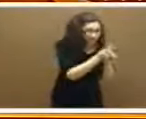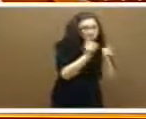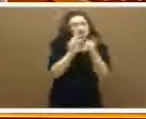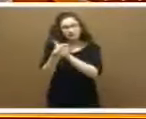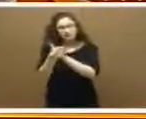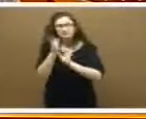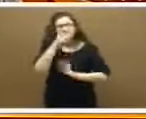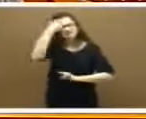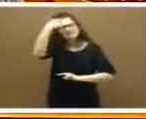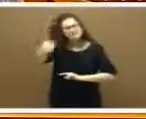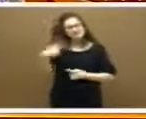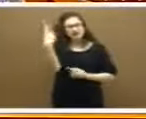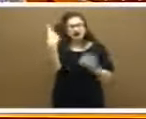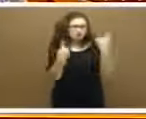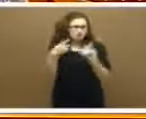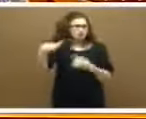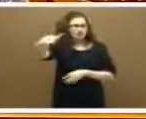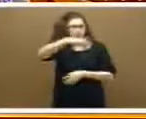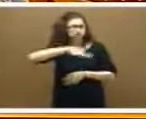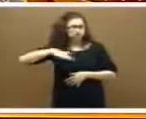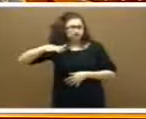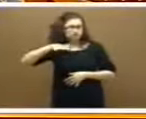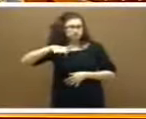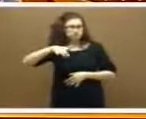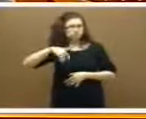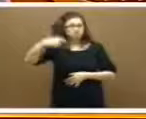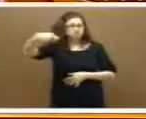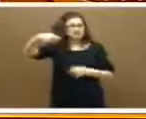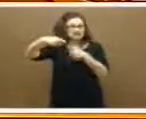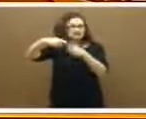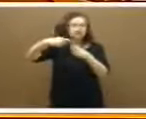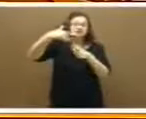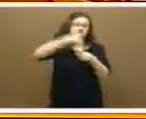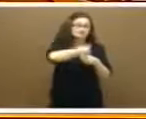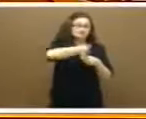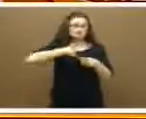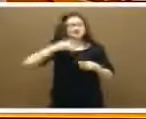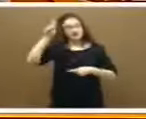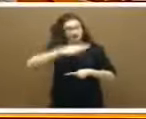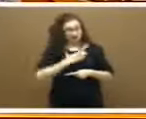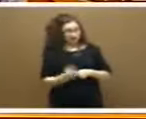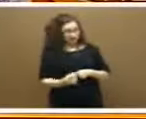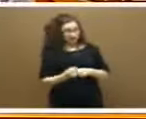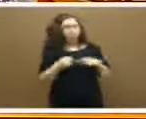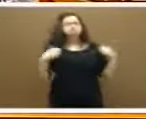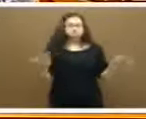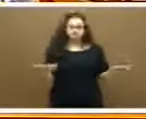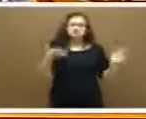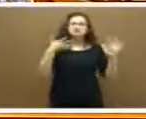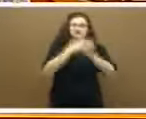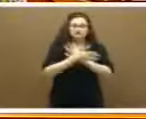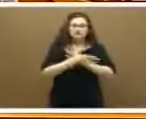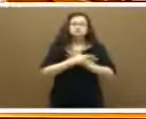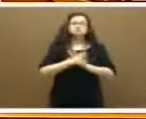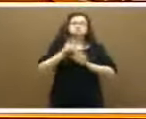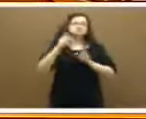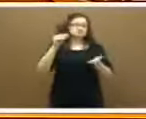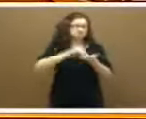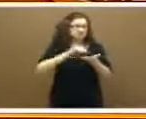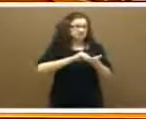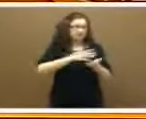alcaldes de algunos de los municipios de la zona a la que afecta. Y eso conlleva que con cada nueva cita electoral, con posterioridad, se produzca una renovación